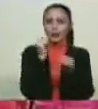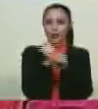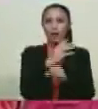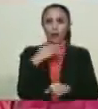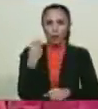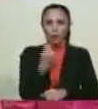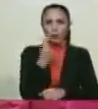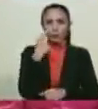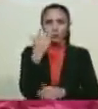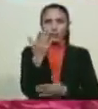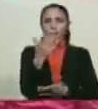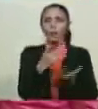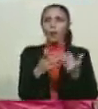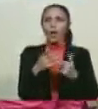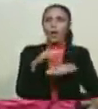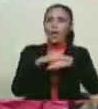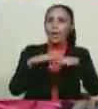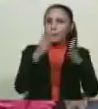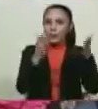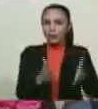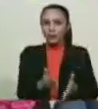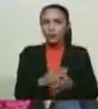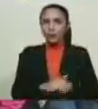aquí está el ministro Pedro Infante.